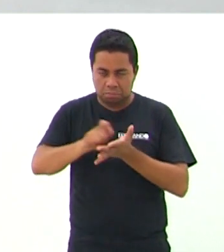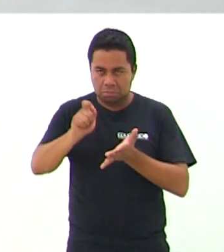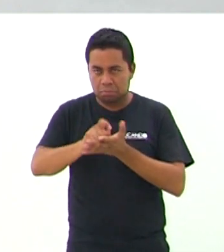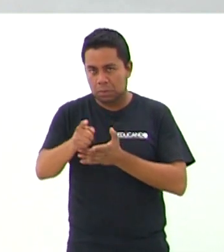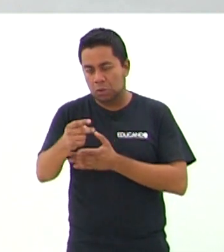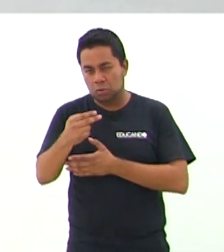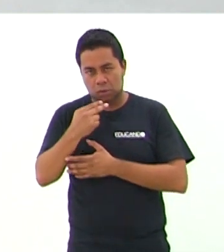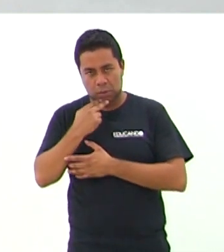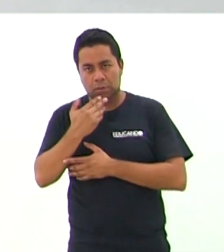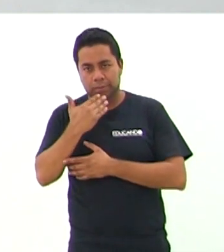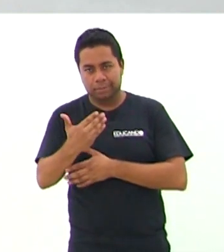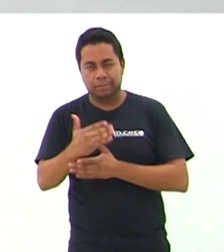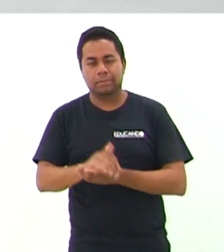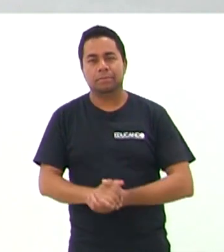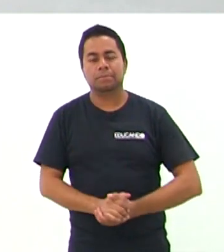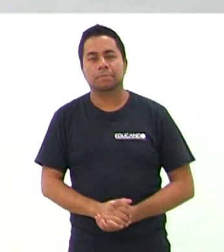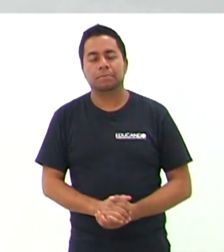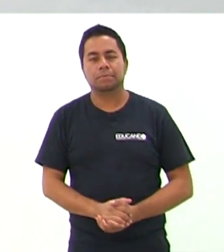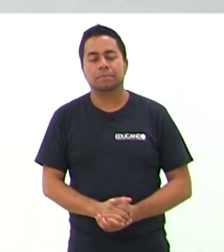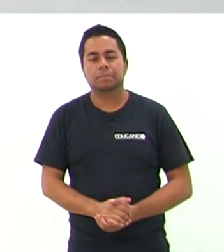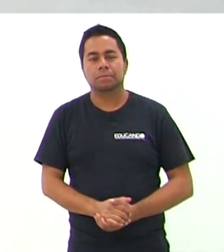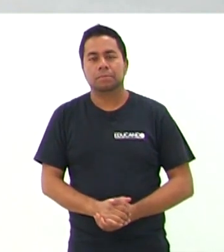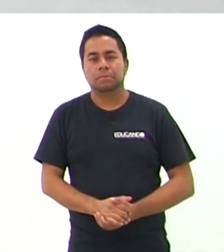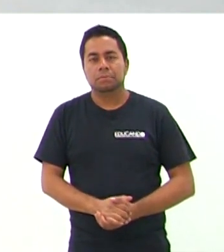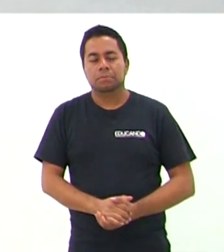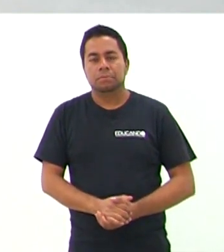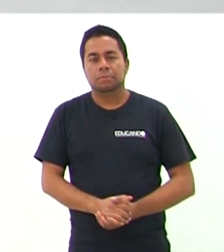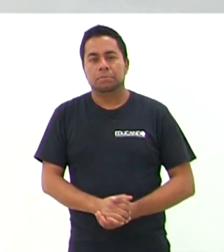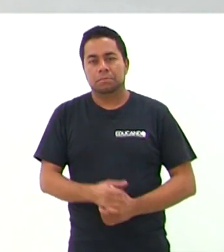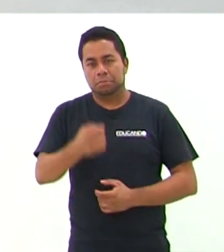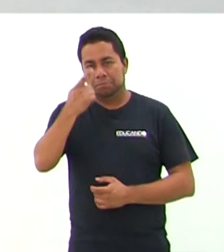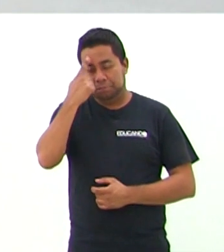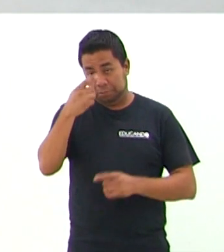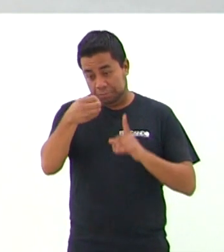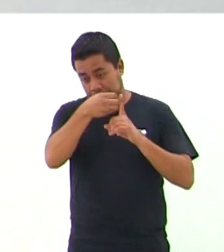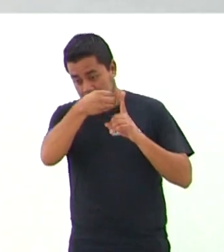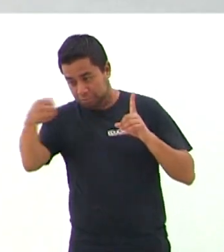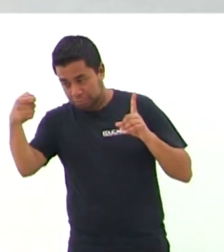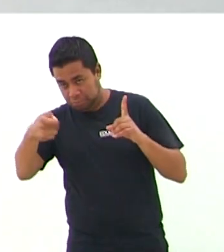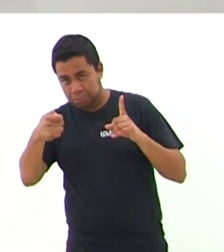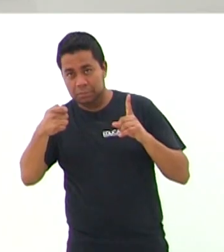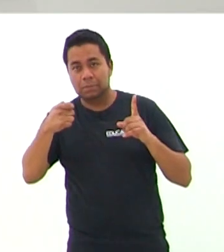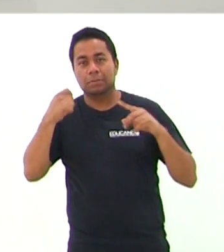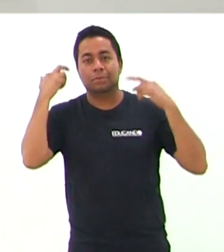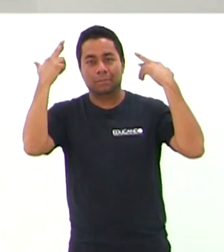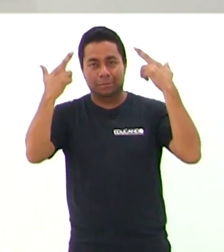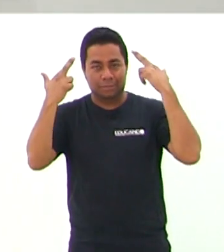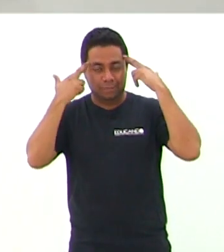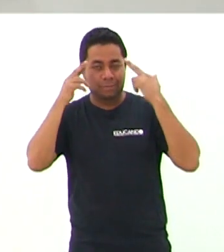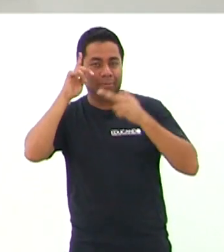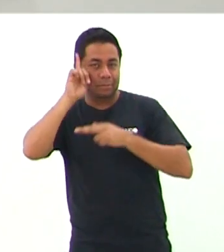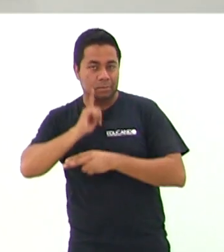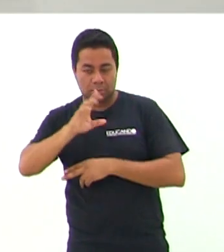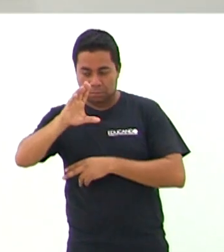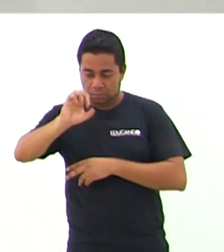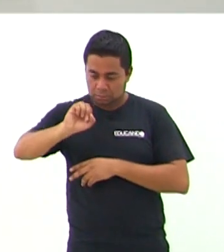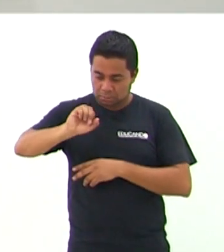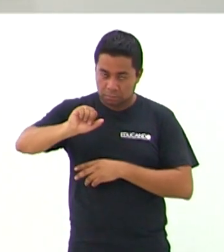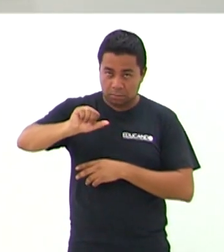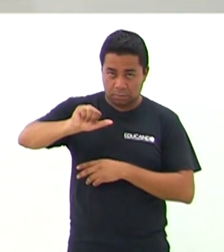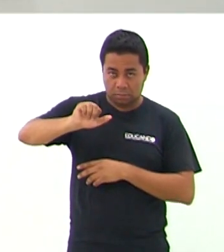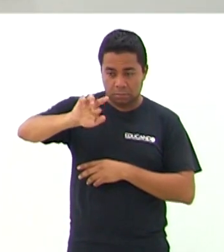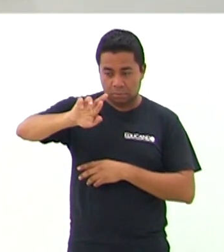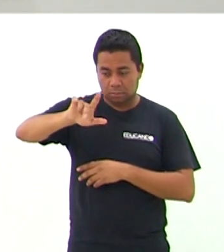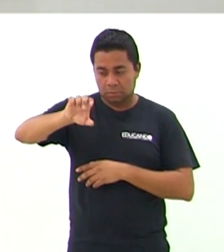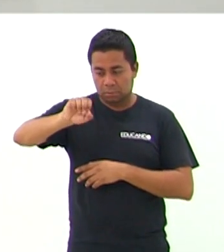¿Bien? Ahora, regresemos a la oración. La emperatriz Carlota, Carlota con mayúscula porque es